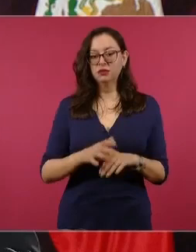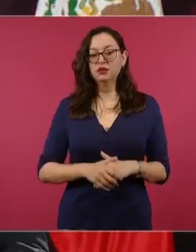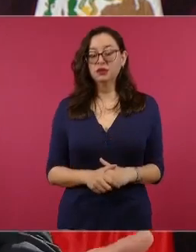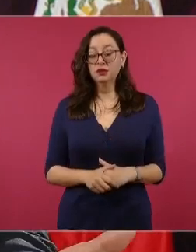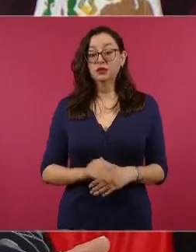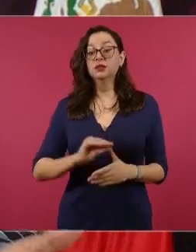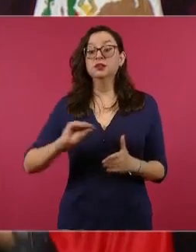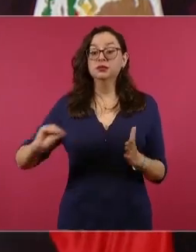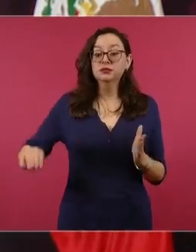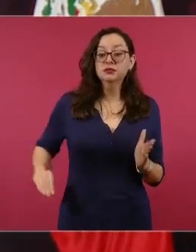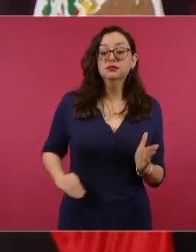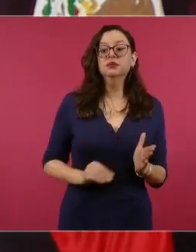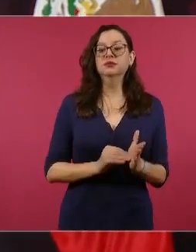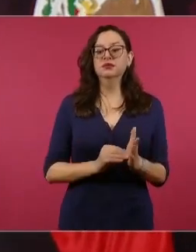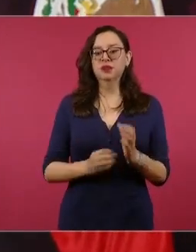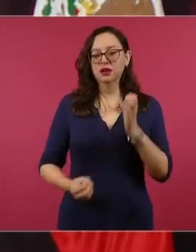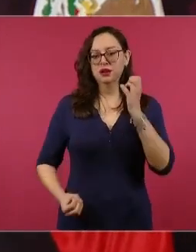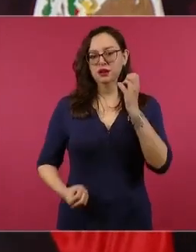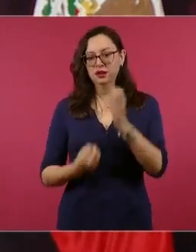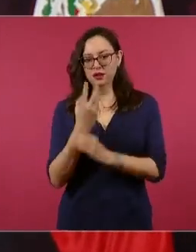y se va a agregar